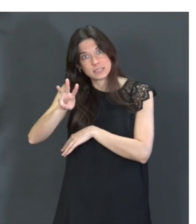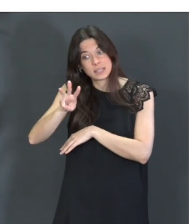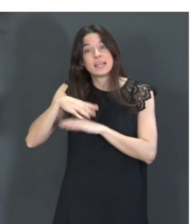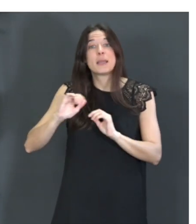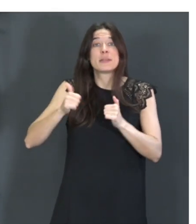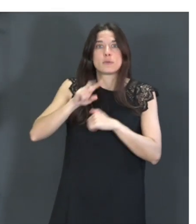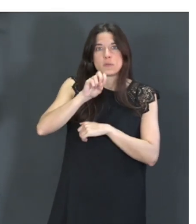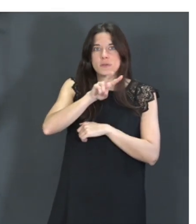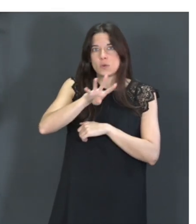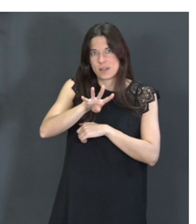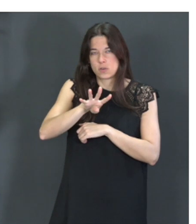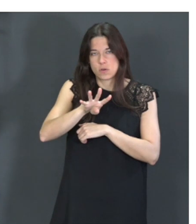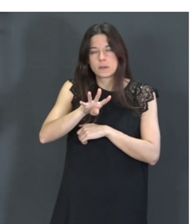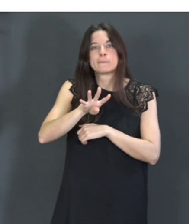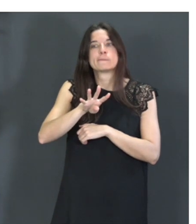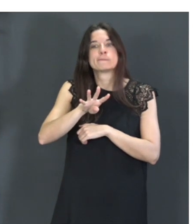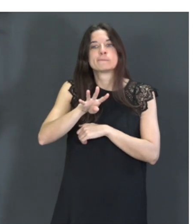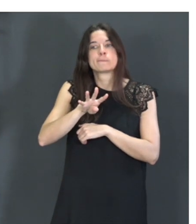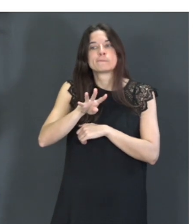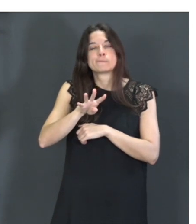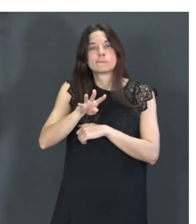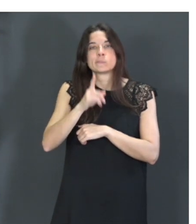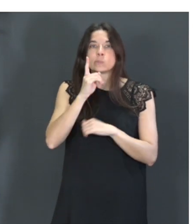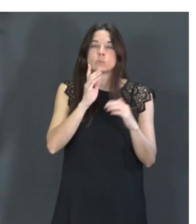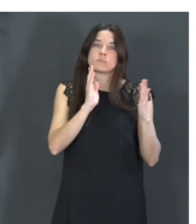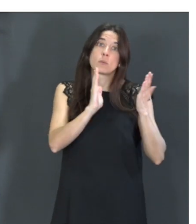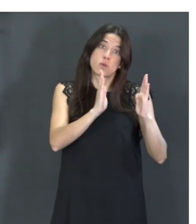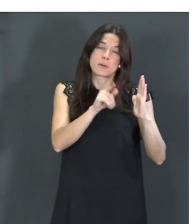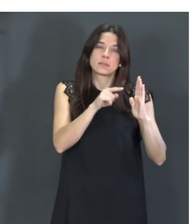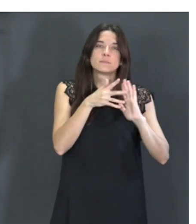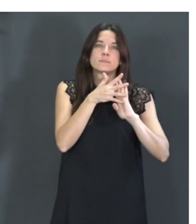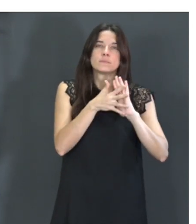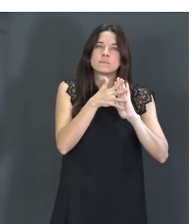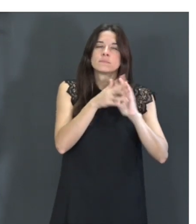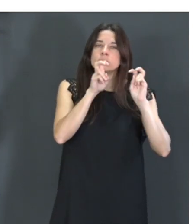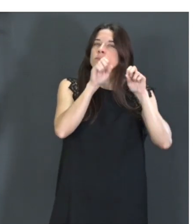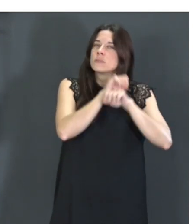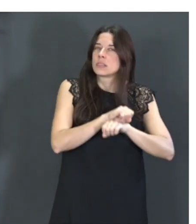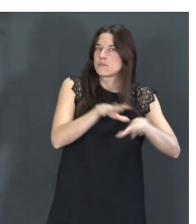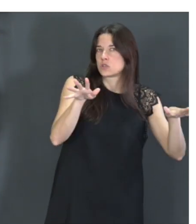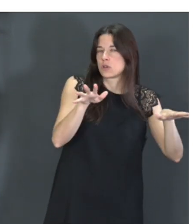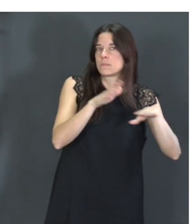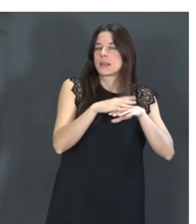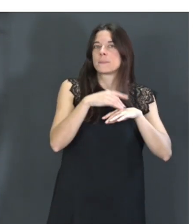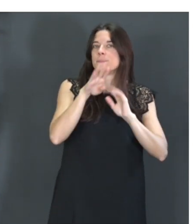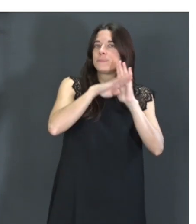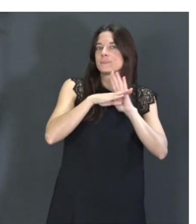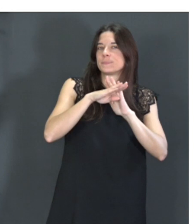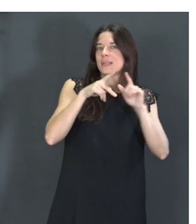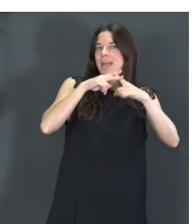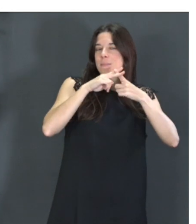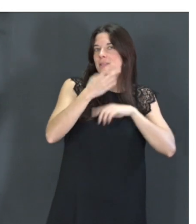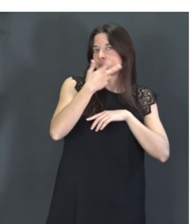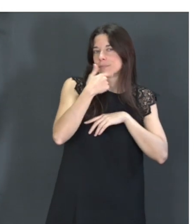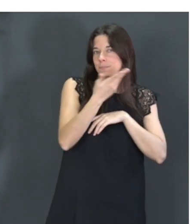principios de 2024 se hicieron, por un lado, se hizo todo lo que es la difusión, ¿no?, dar a conocer la skill tanto por